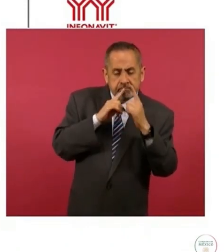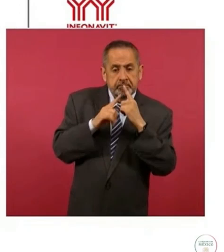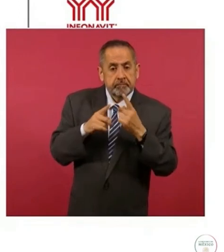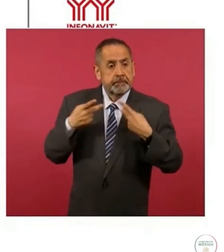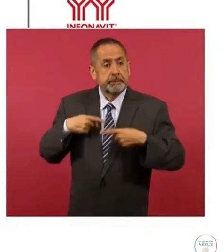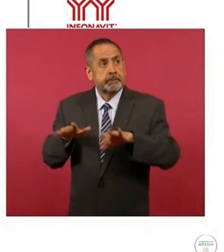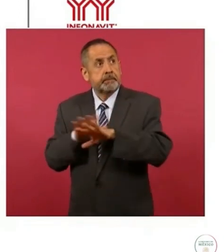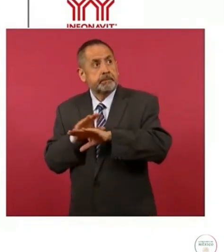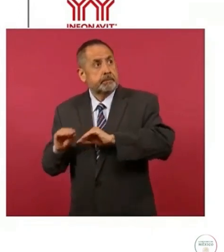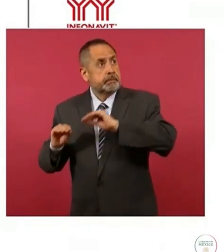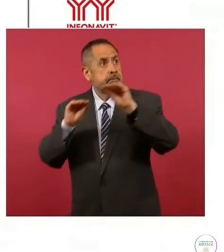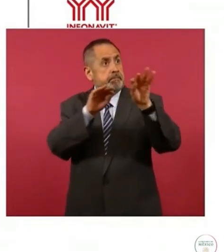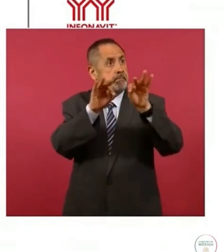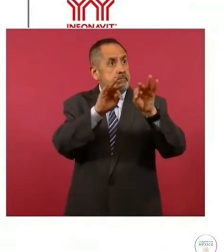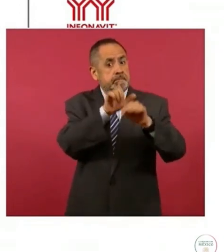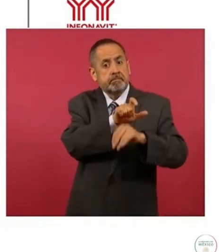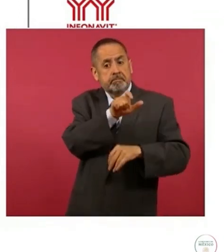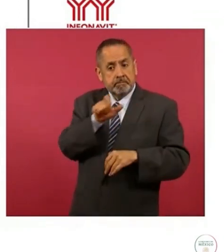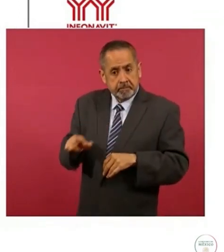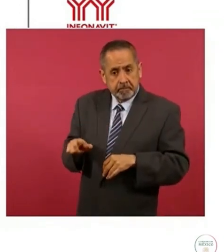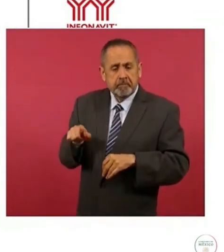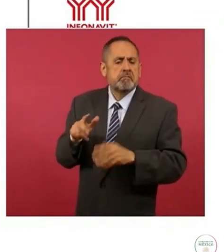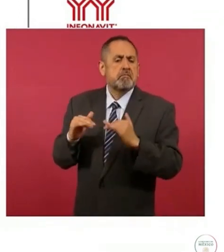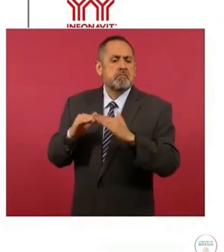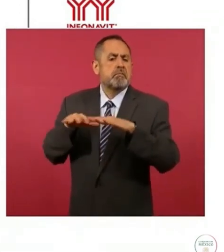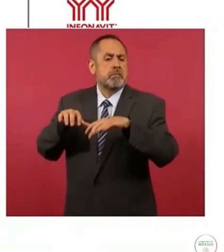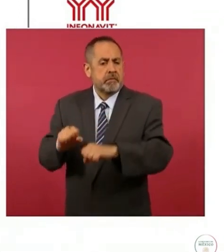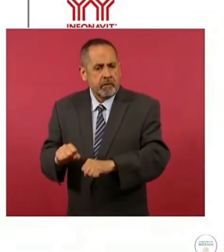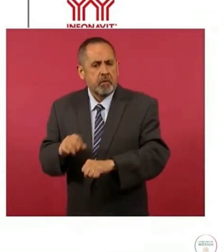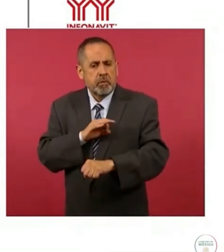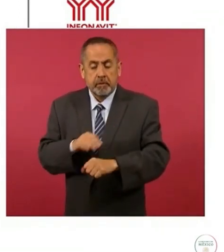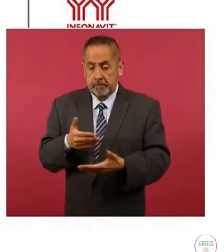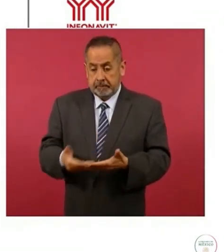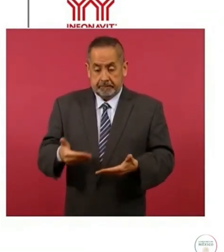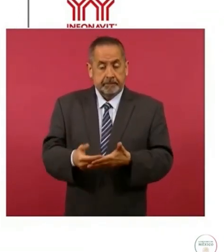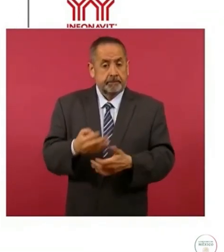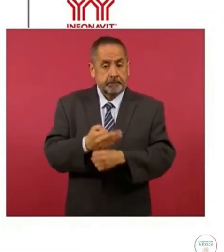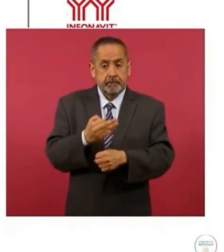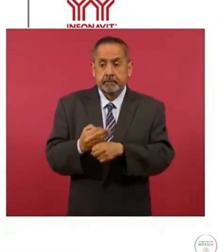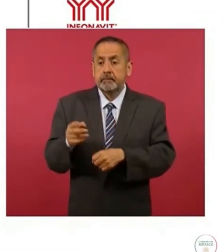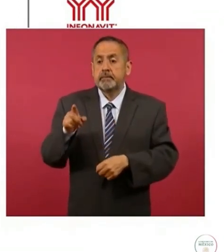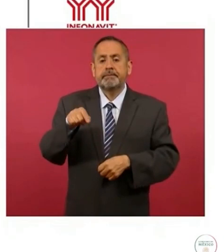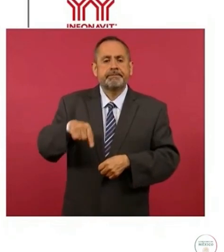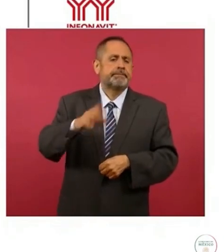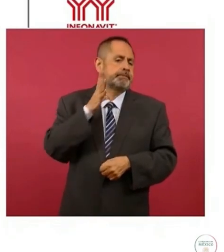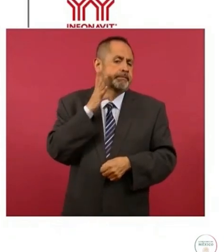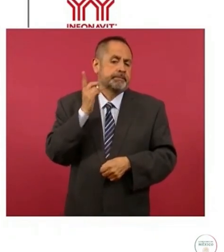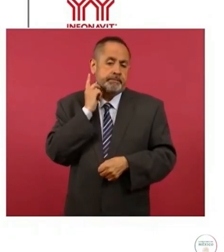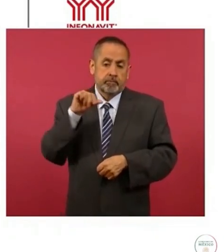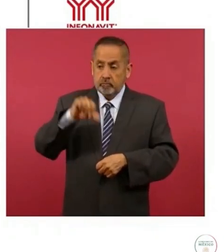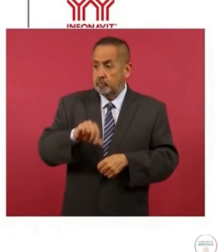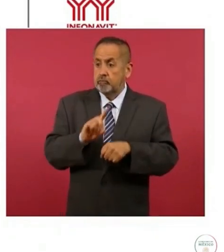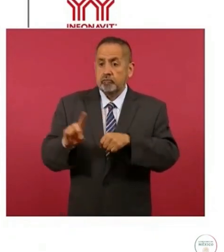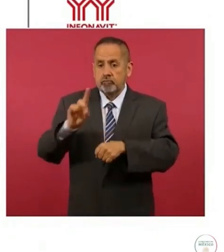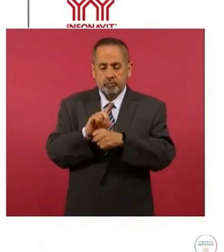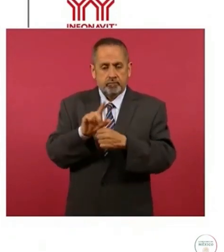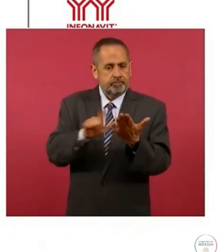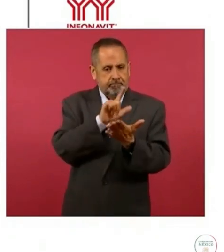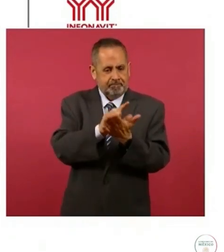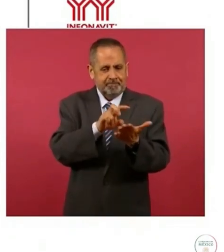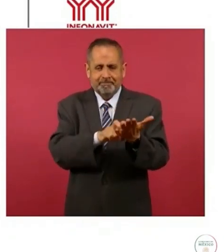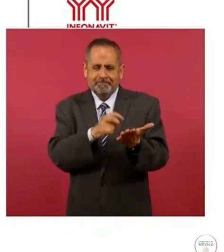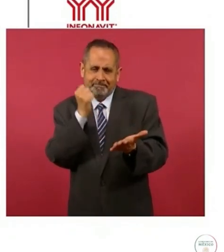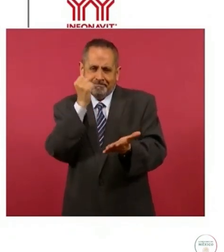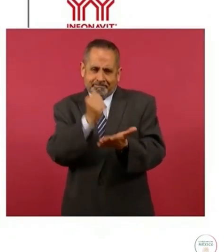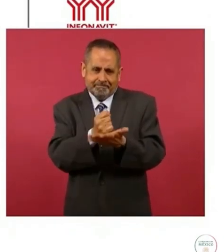migrantes. El día de hoy, en la Comisión de Vivienda y Seguridad Social de la Cámara de Diputados, se dictaminará una reforma a la ley que precisamente tiene